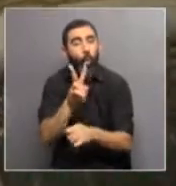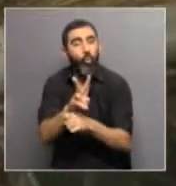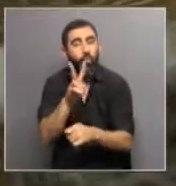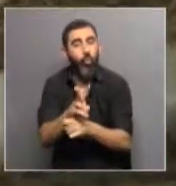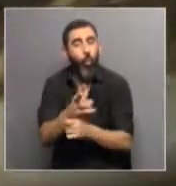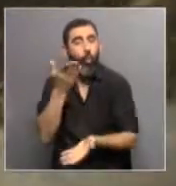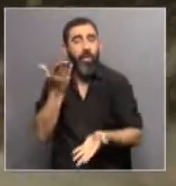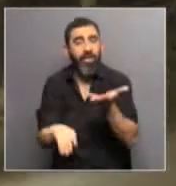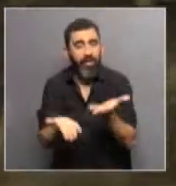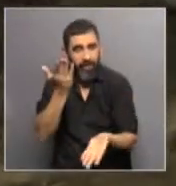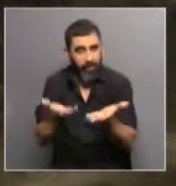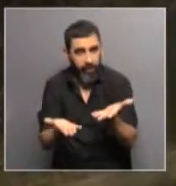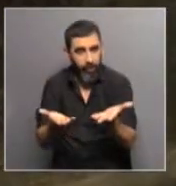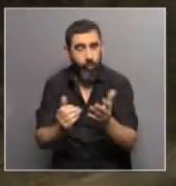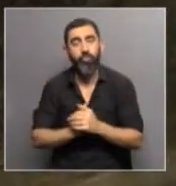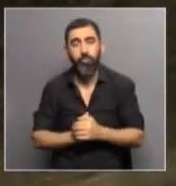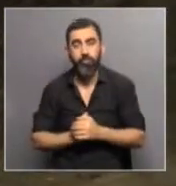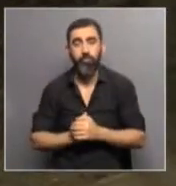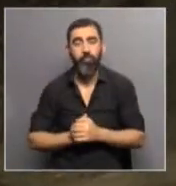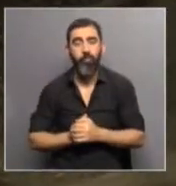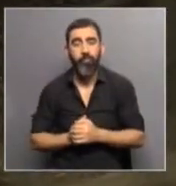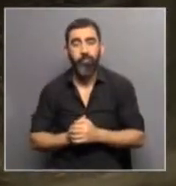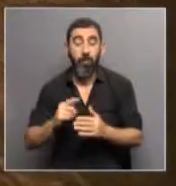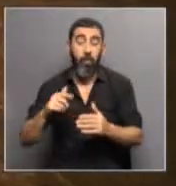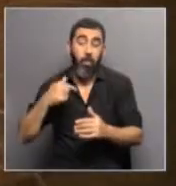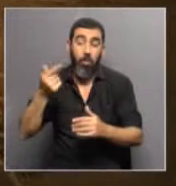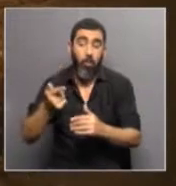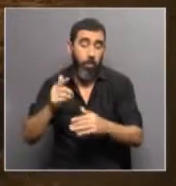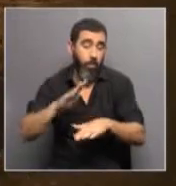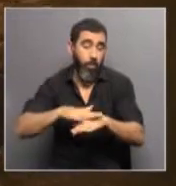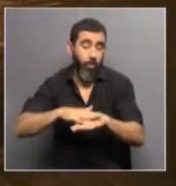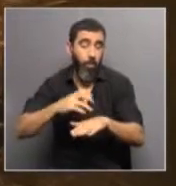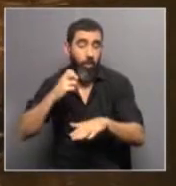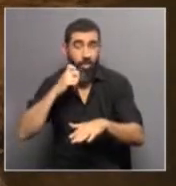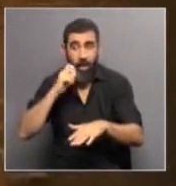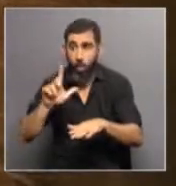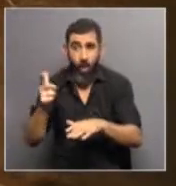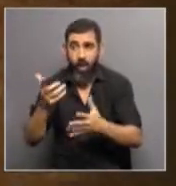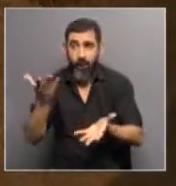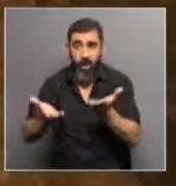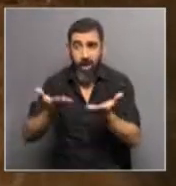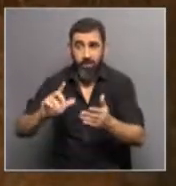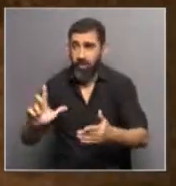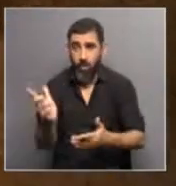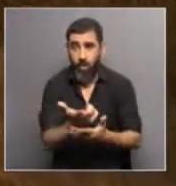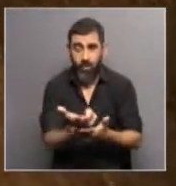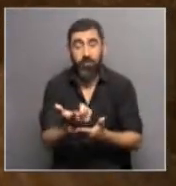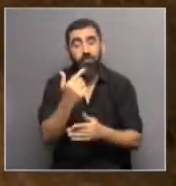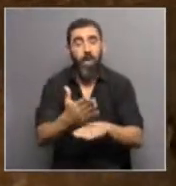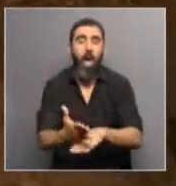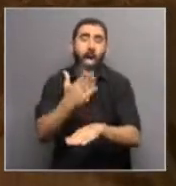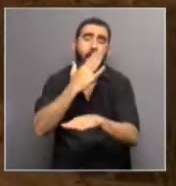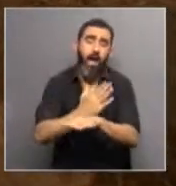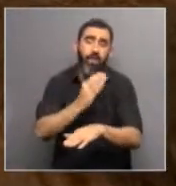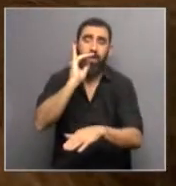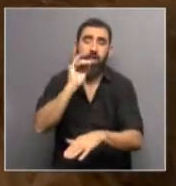sus kilos al destete o más adelante. No había balanzas. Entonces, desde antes de INEA, lo